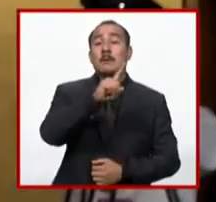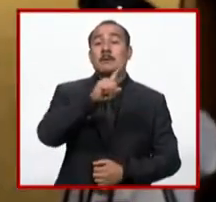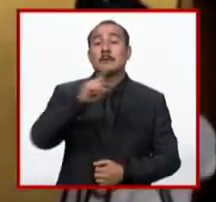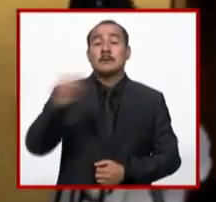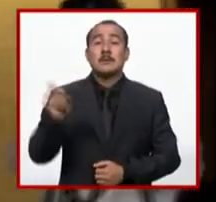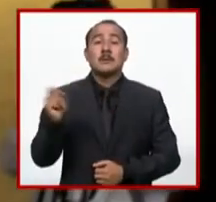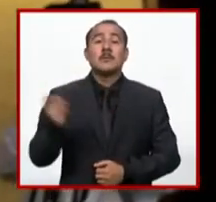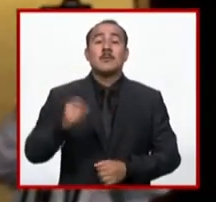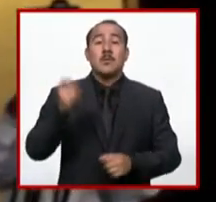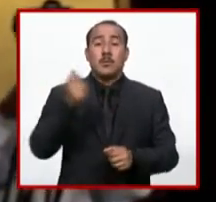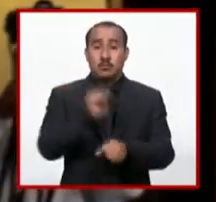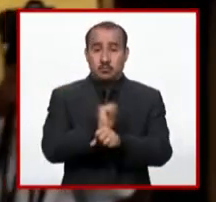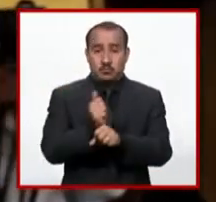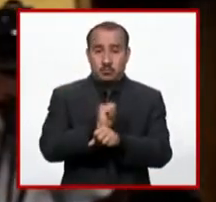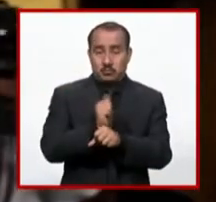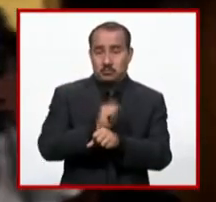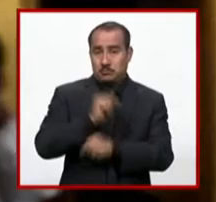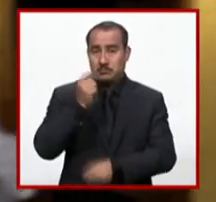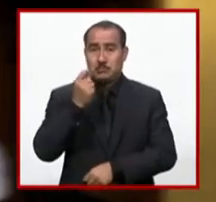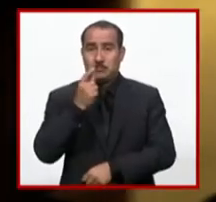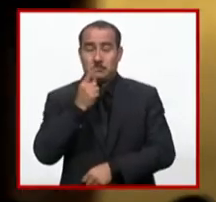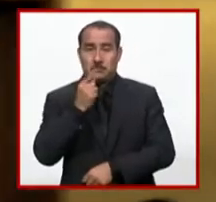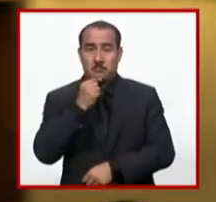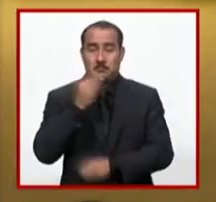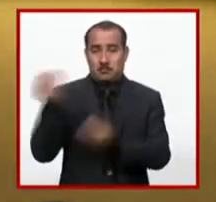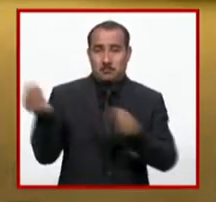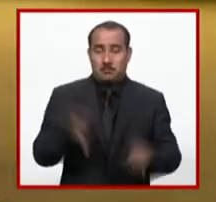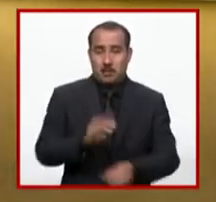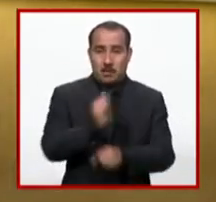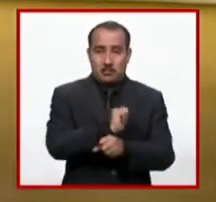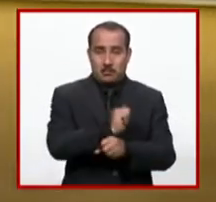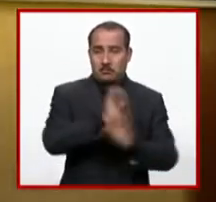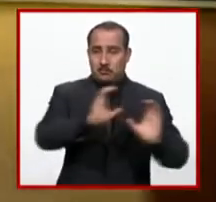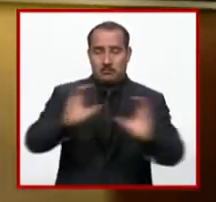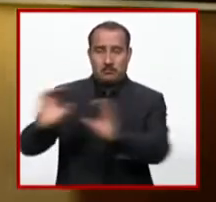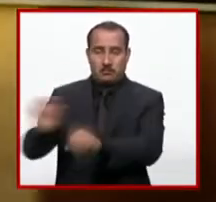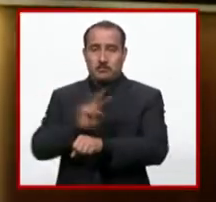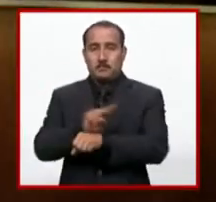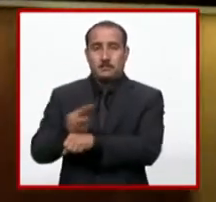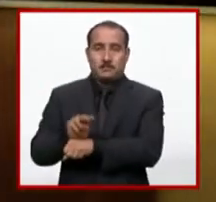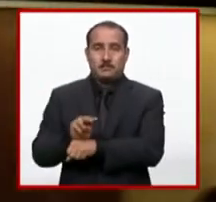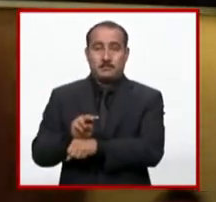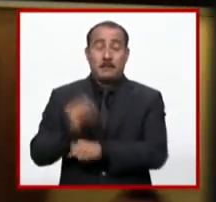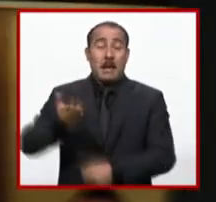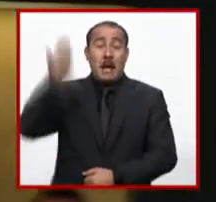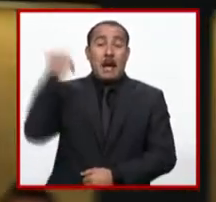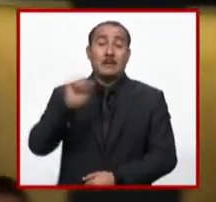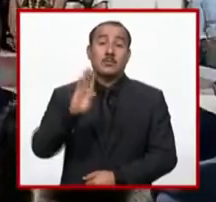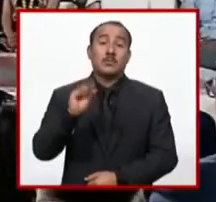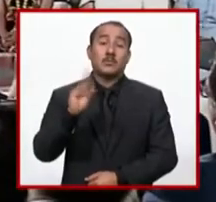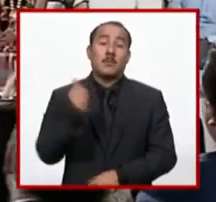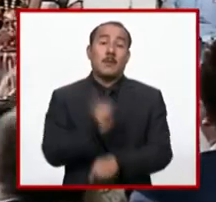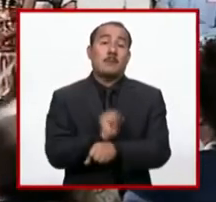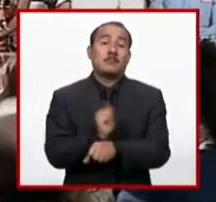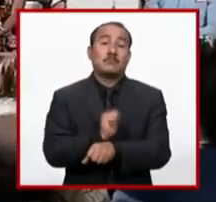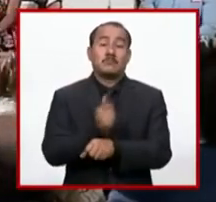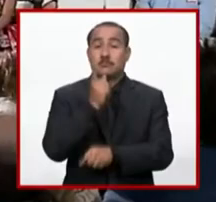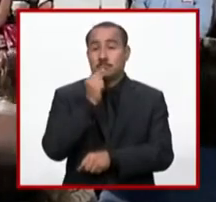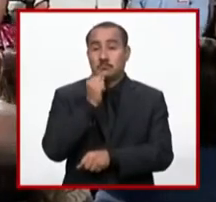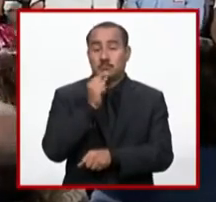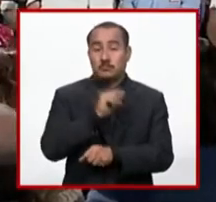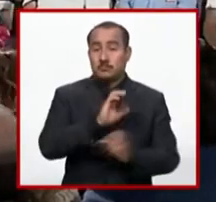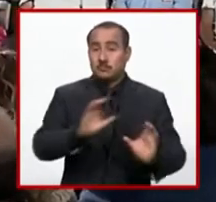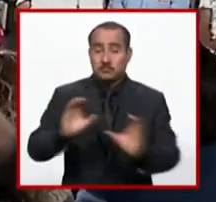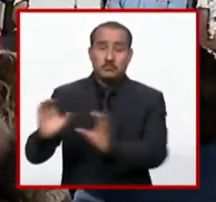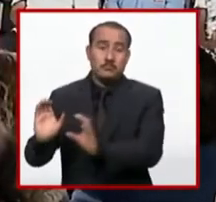unidades móviles y vehículos a Oaxaca. Quiero decirles que existían 90 vehículos en mi administración